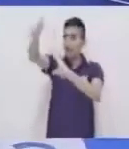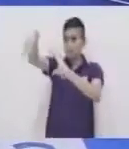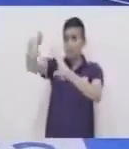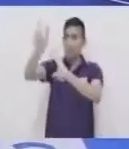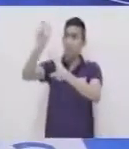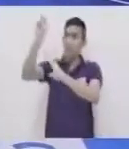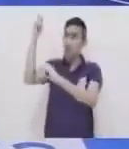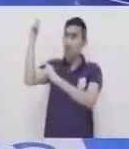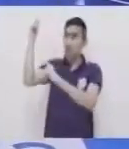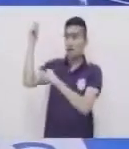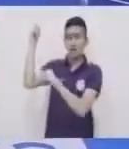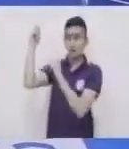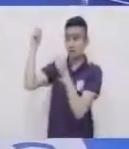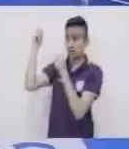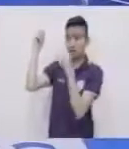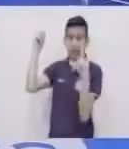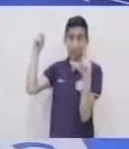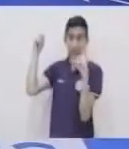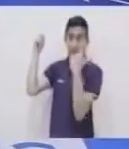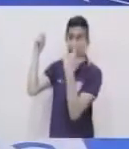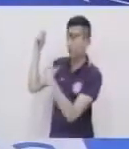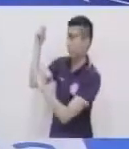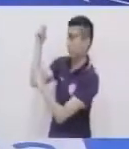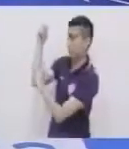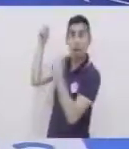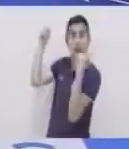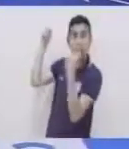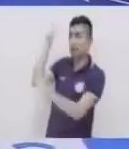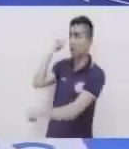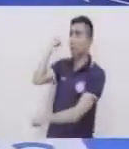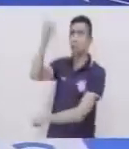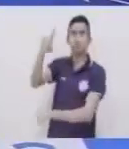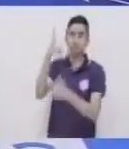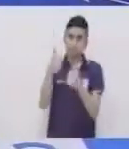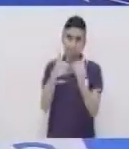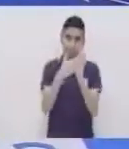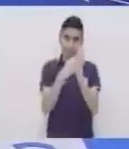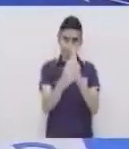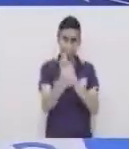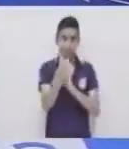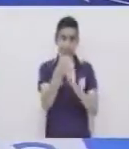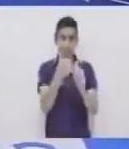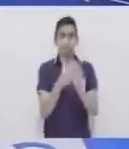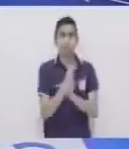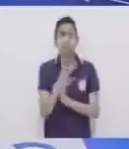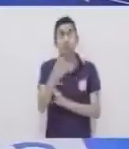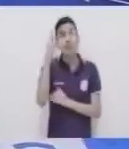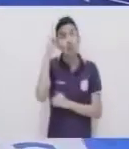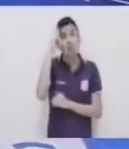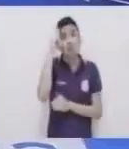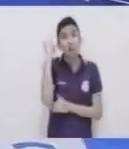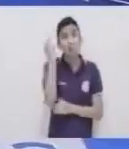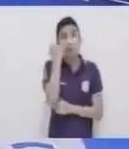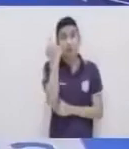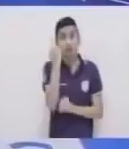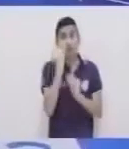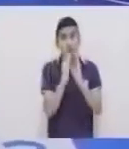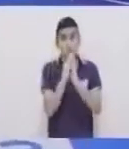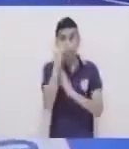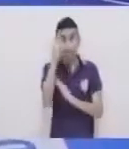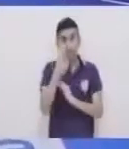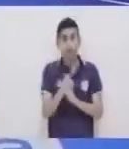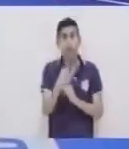el que sigue y el que sigue. Muy bien, recuerda que la posición para